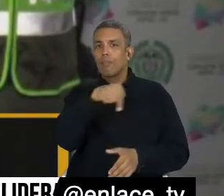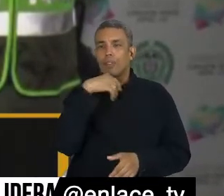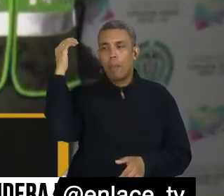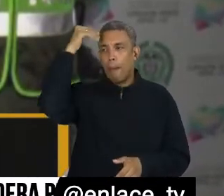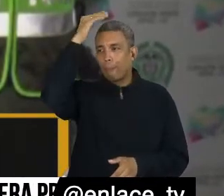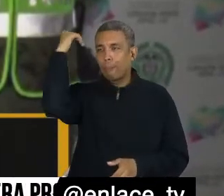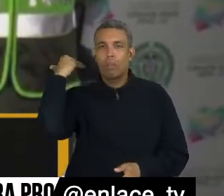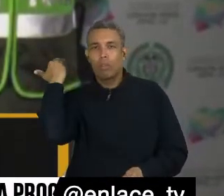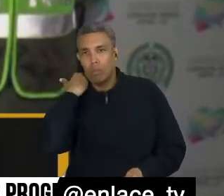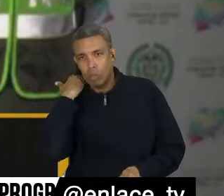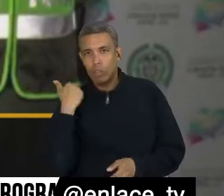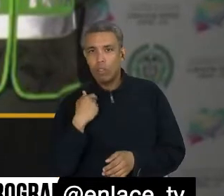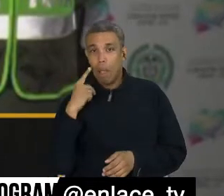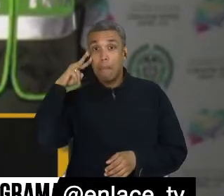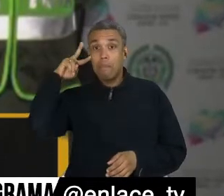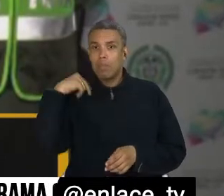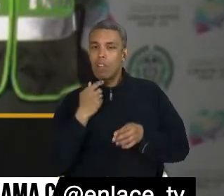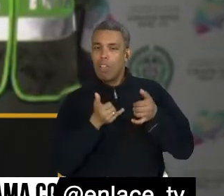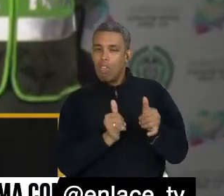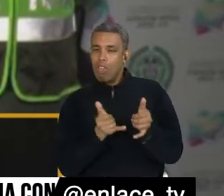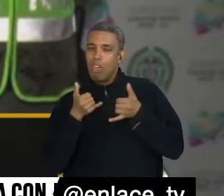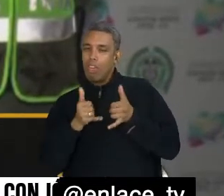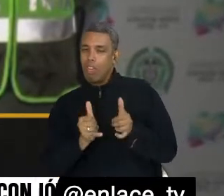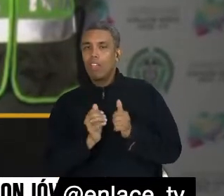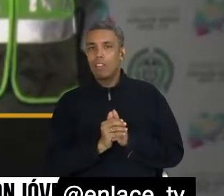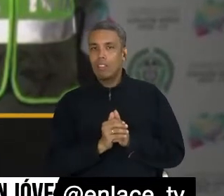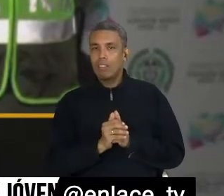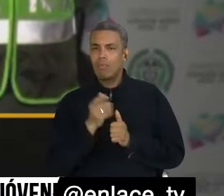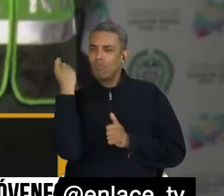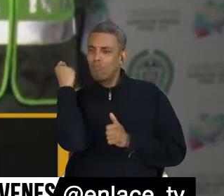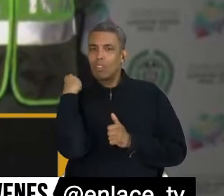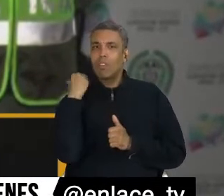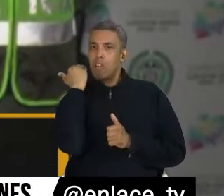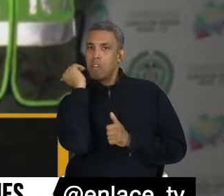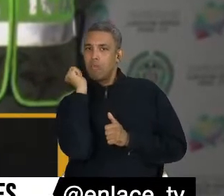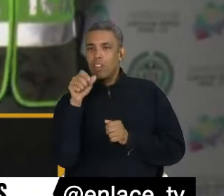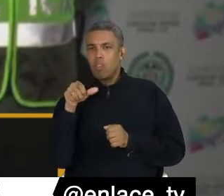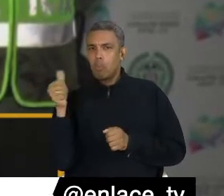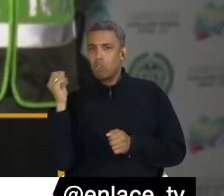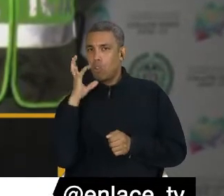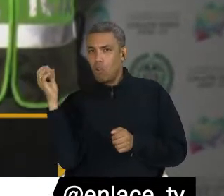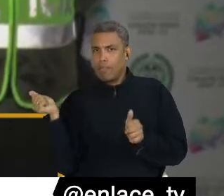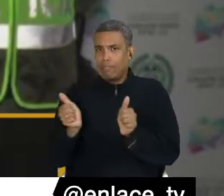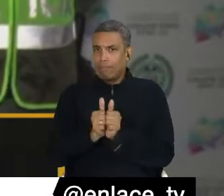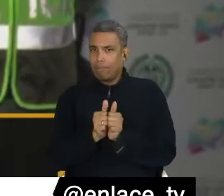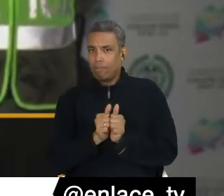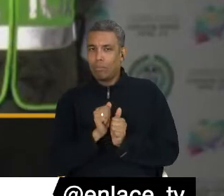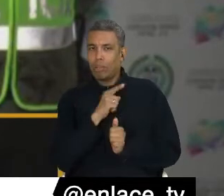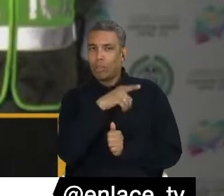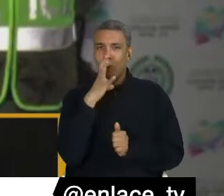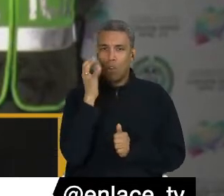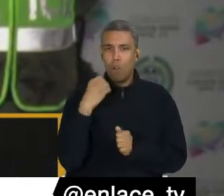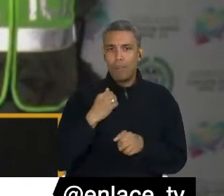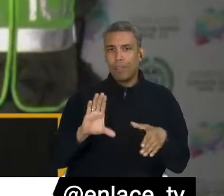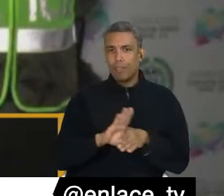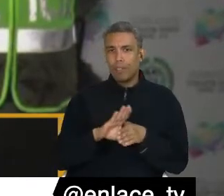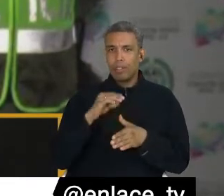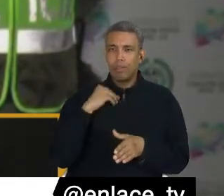de Bucaramanga, según líderes del gremio amarillo. En el hecho más reciente, La Gata, en compañía de un hombre, amenazó y robó a un conductor de servicio público